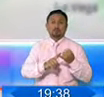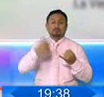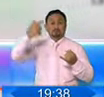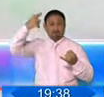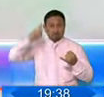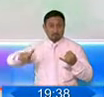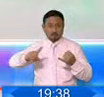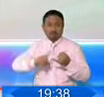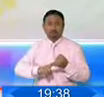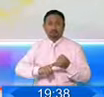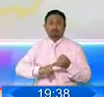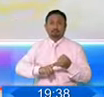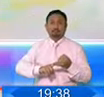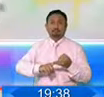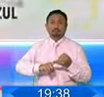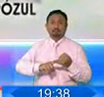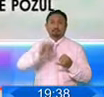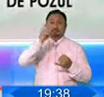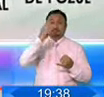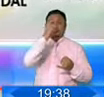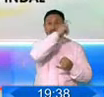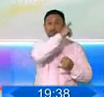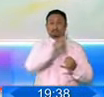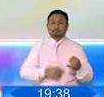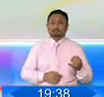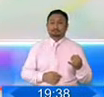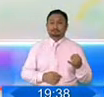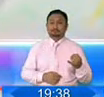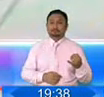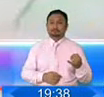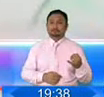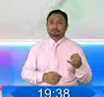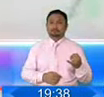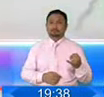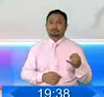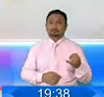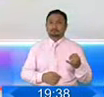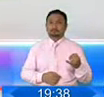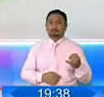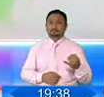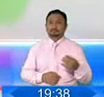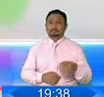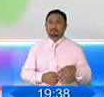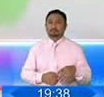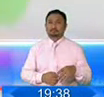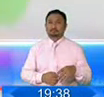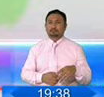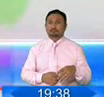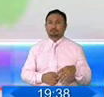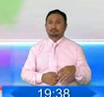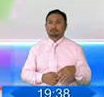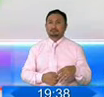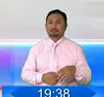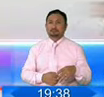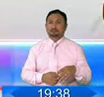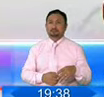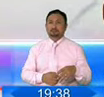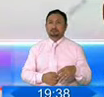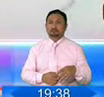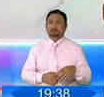Loja, Loja, Catamayo, Catacocha, Celica, San Juan de Pozul, Pindal, Milagros, Paletillas, Bolas Pamba, Manga